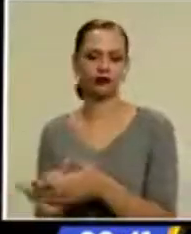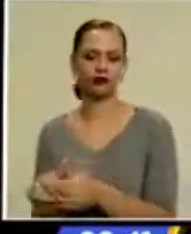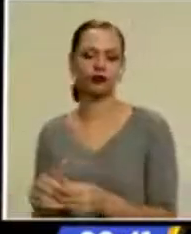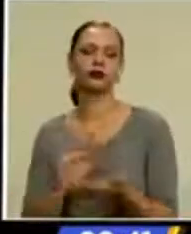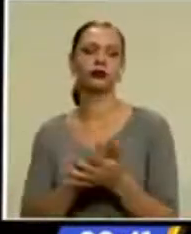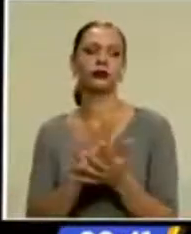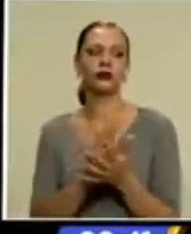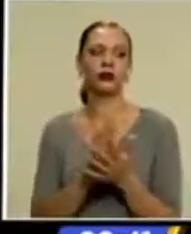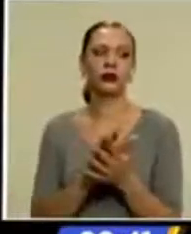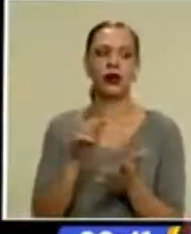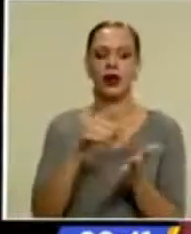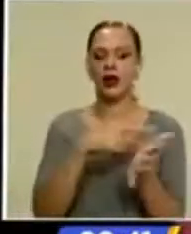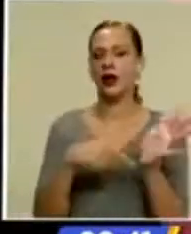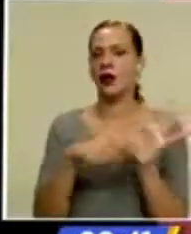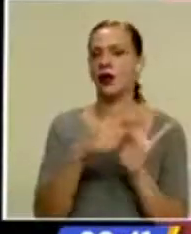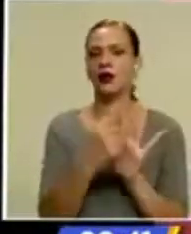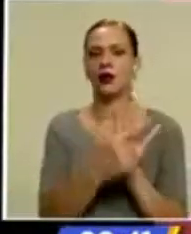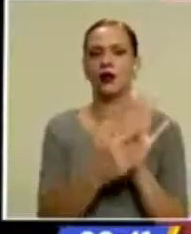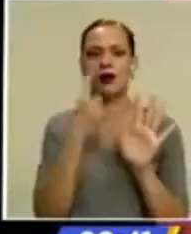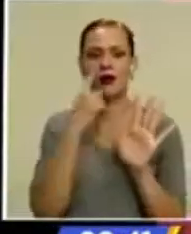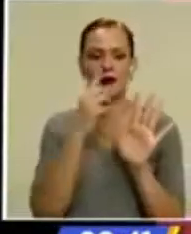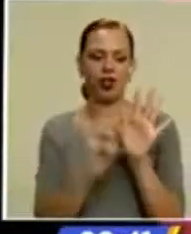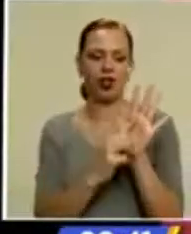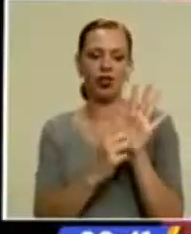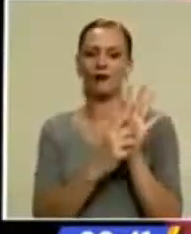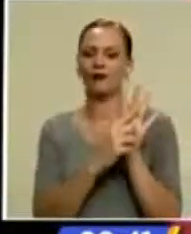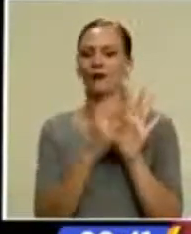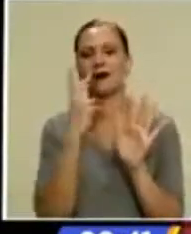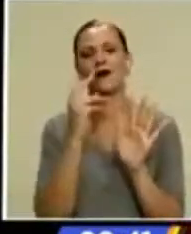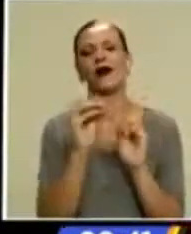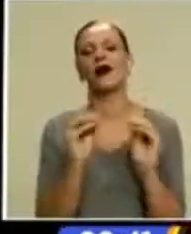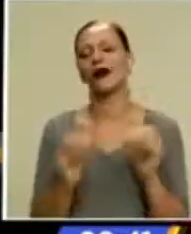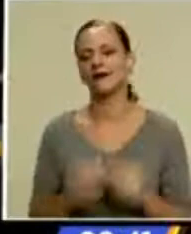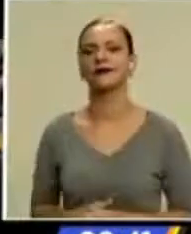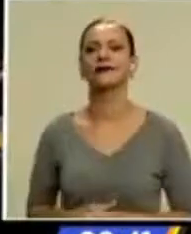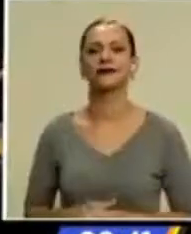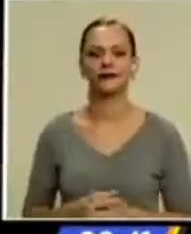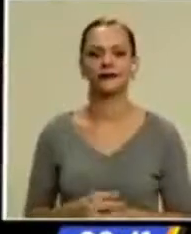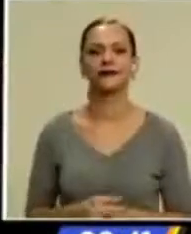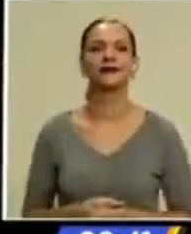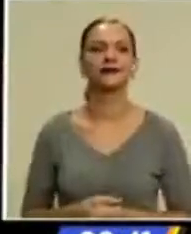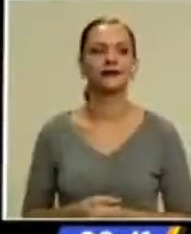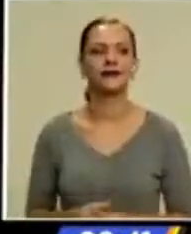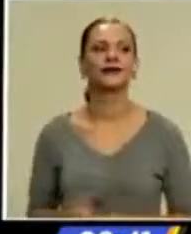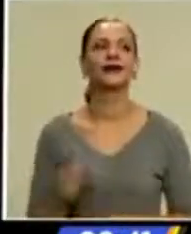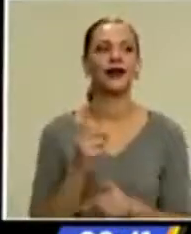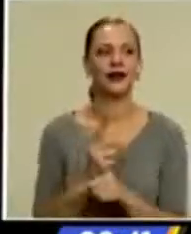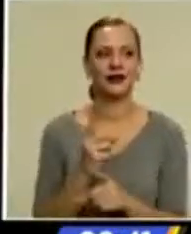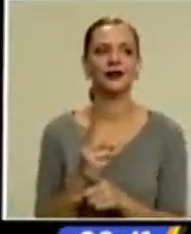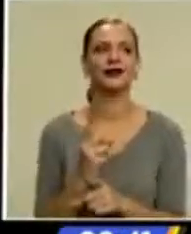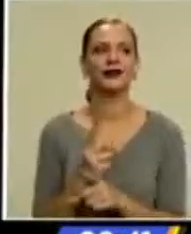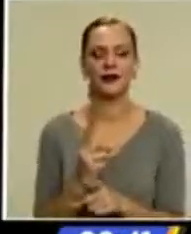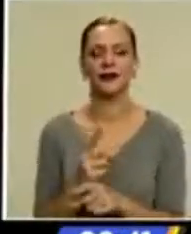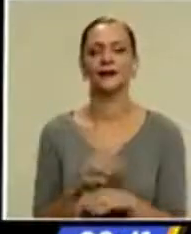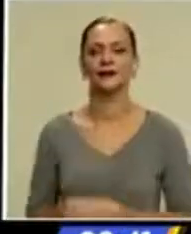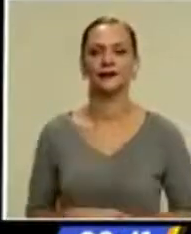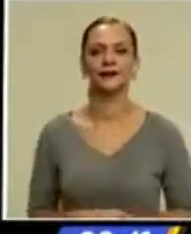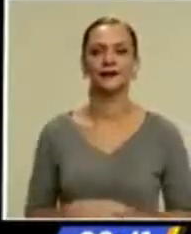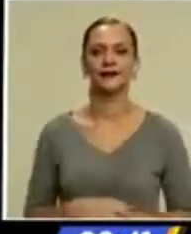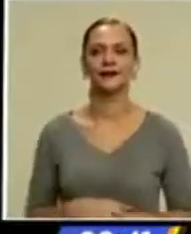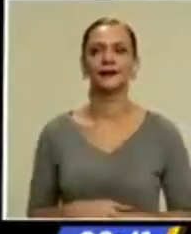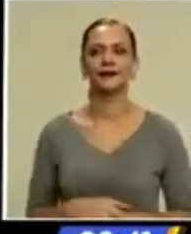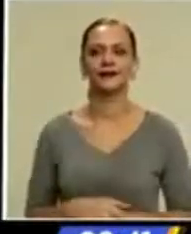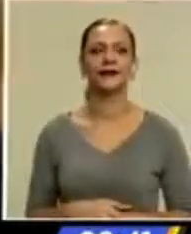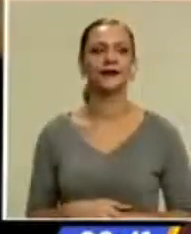¿Verdad? Ven que esta no tiene esos plieguecitos. Exacto. Ah, Exactamente.